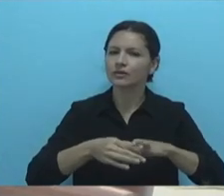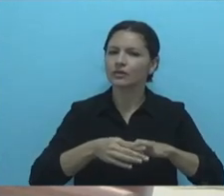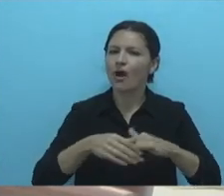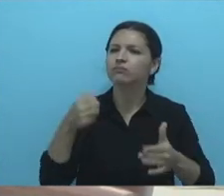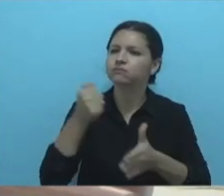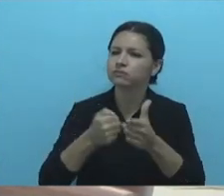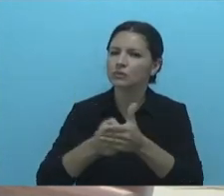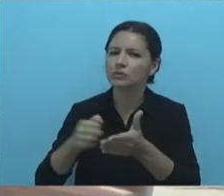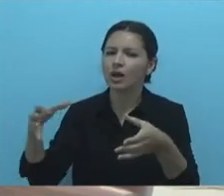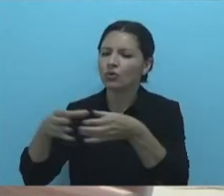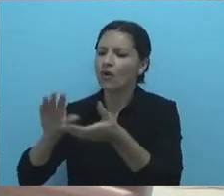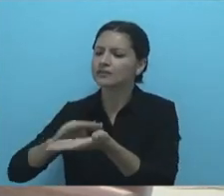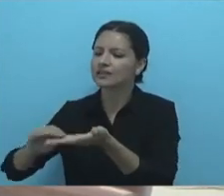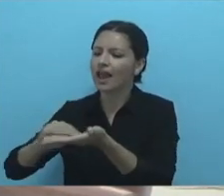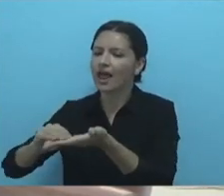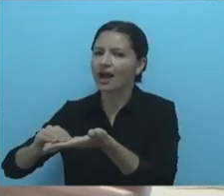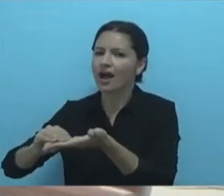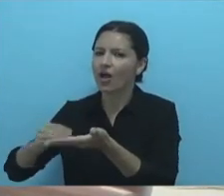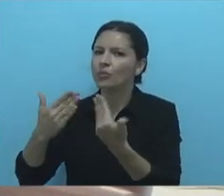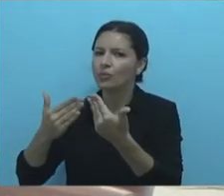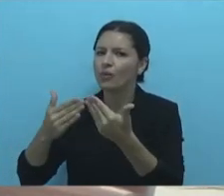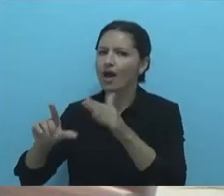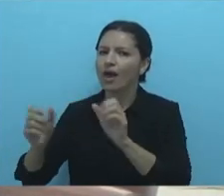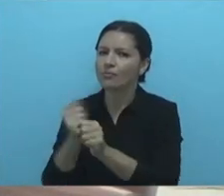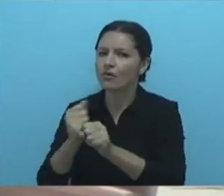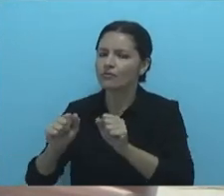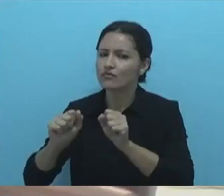a pelear para que esto efectivamente sea ley Muchas gracias